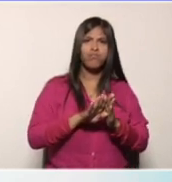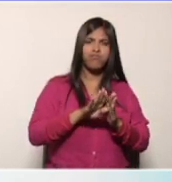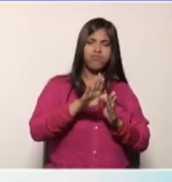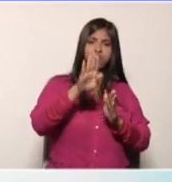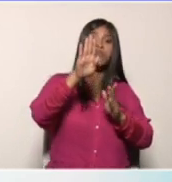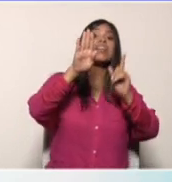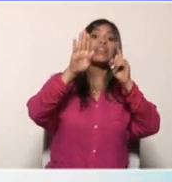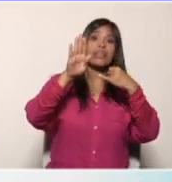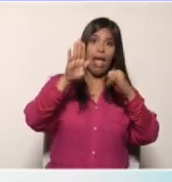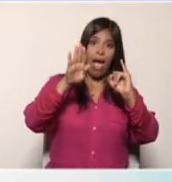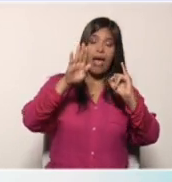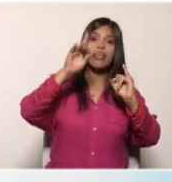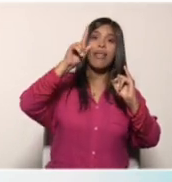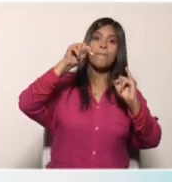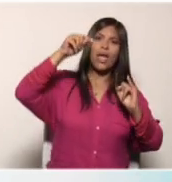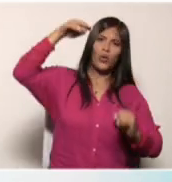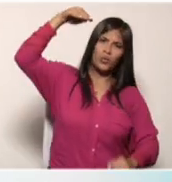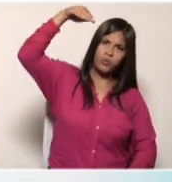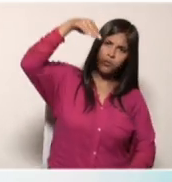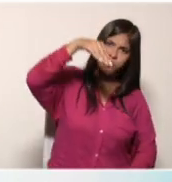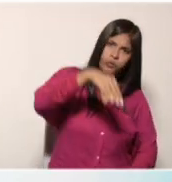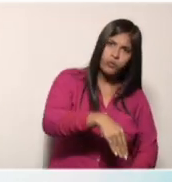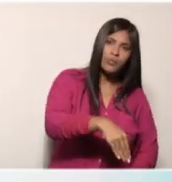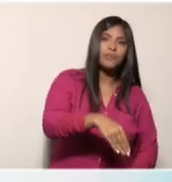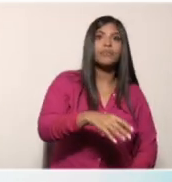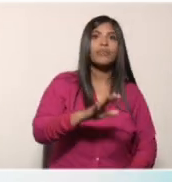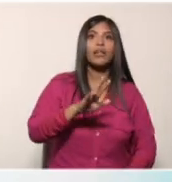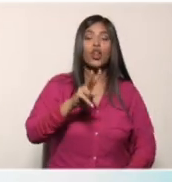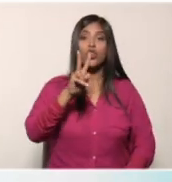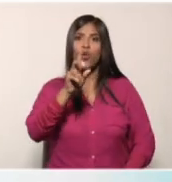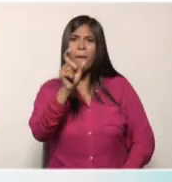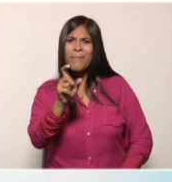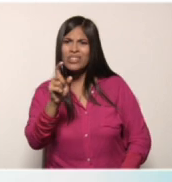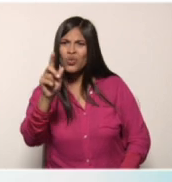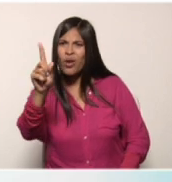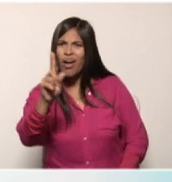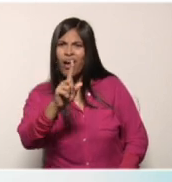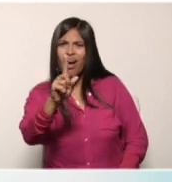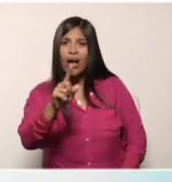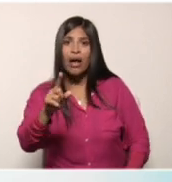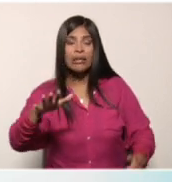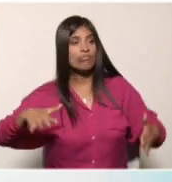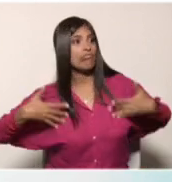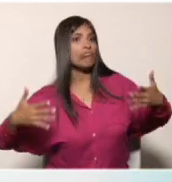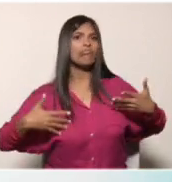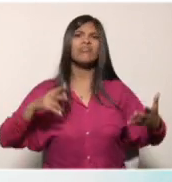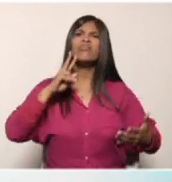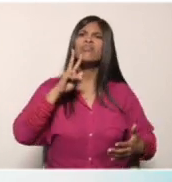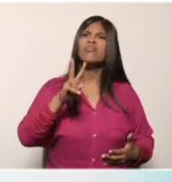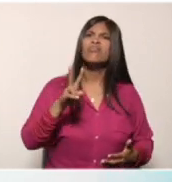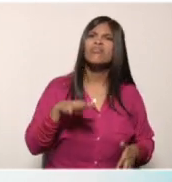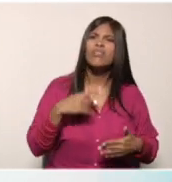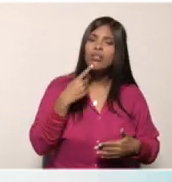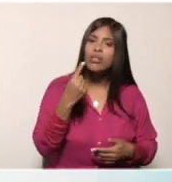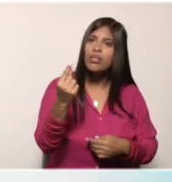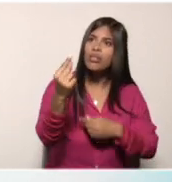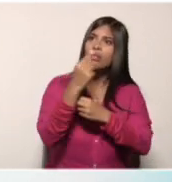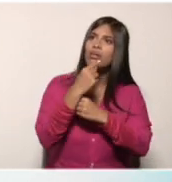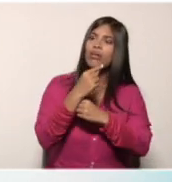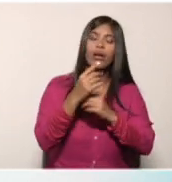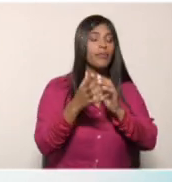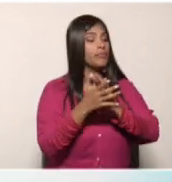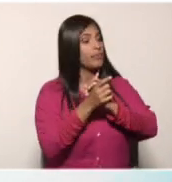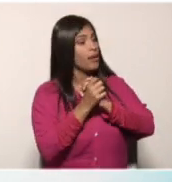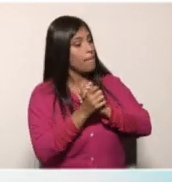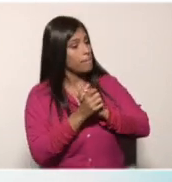y bajadas. Pero al acercarse vieron dos personajes muy pintorescos y agradables que les dijeron: